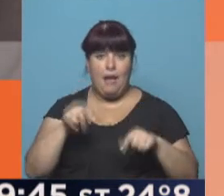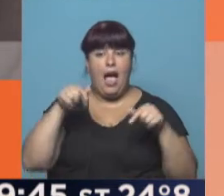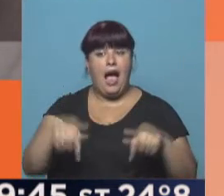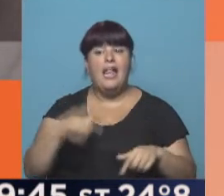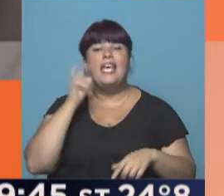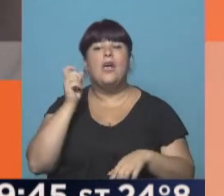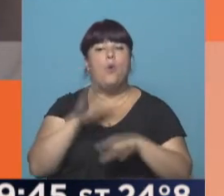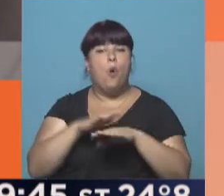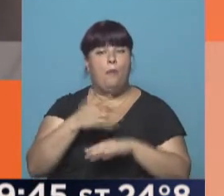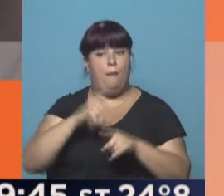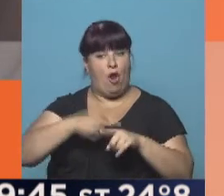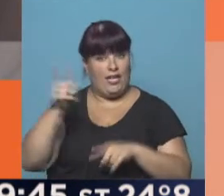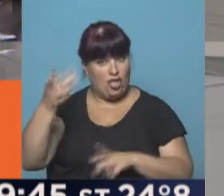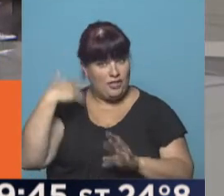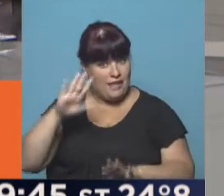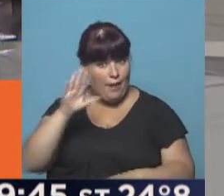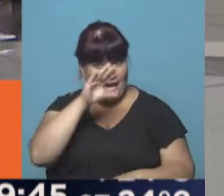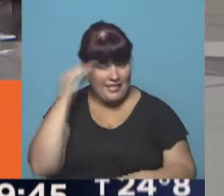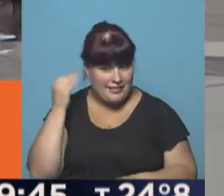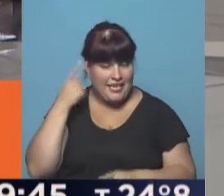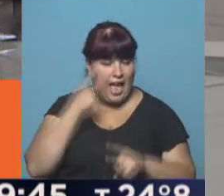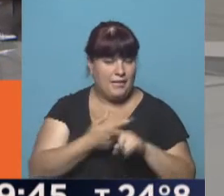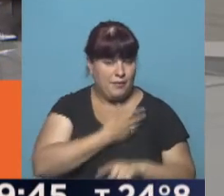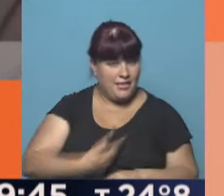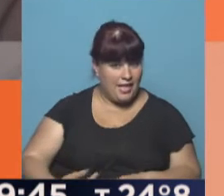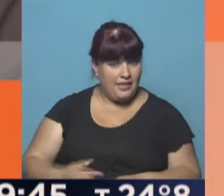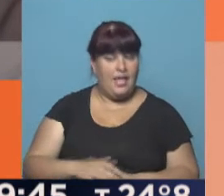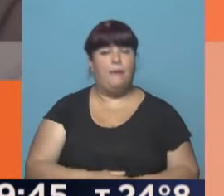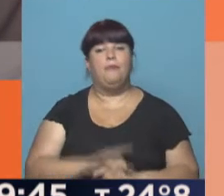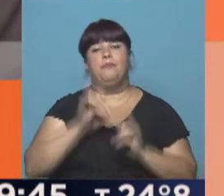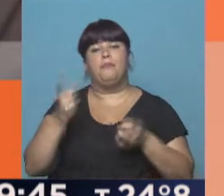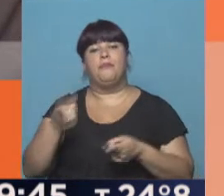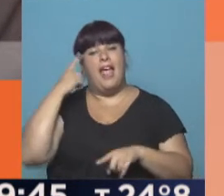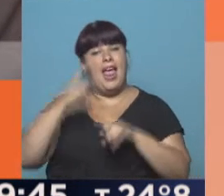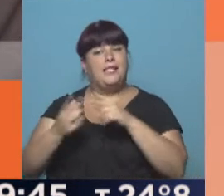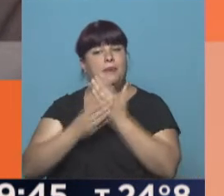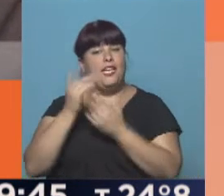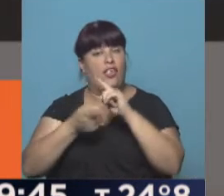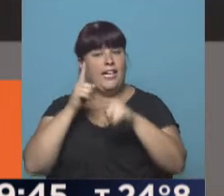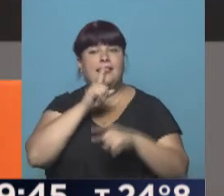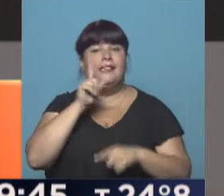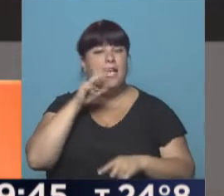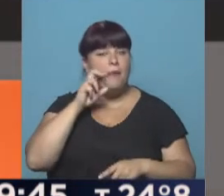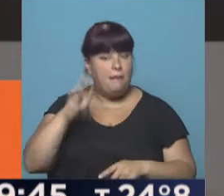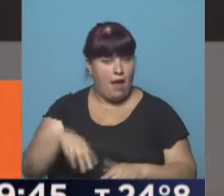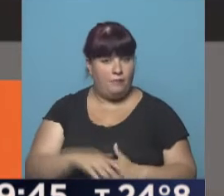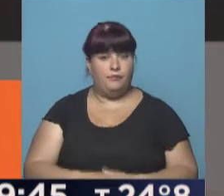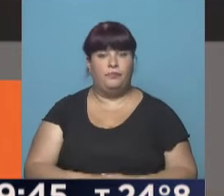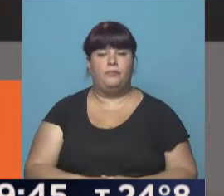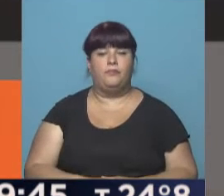comprometerían al poder político de entonces a la ex presidenta cristina fernández al ex canciller héctor timerman